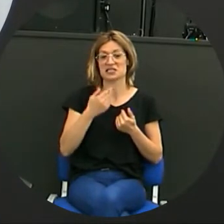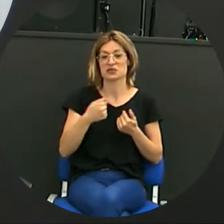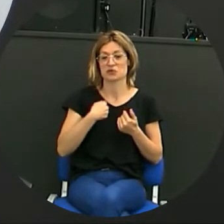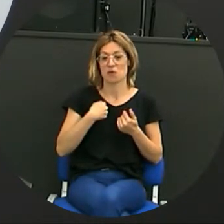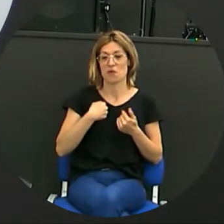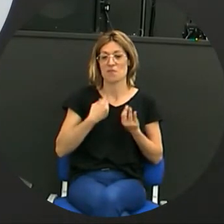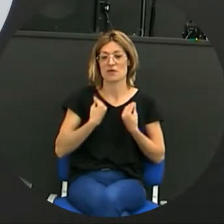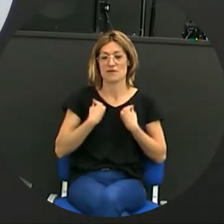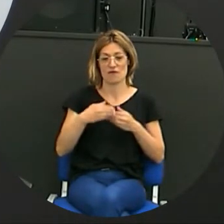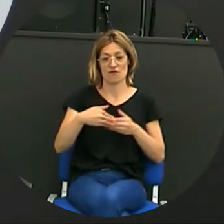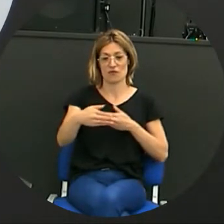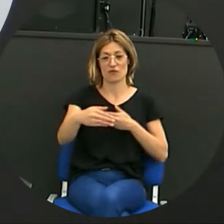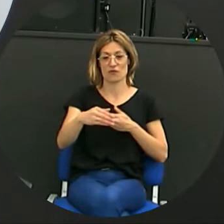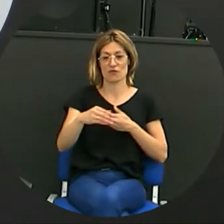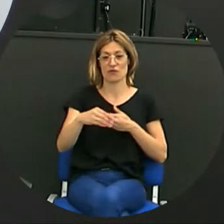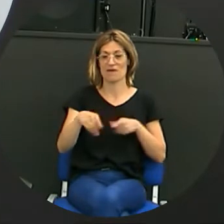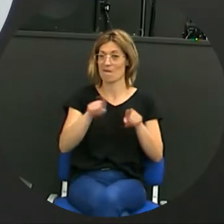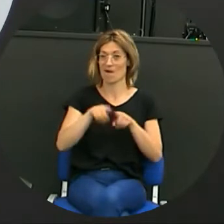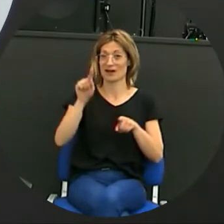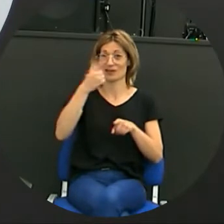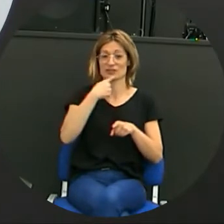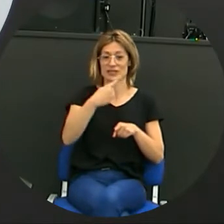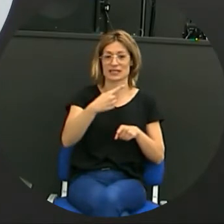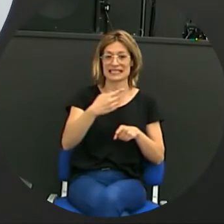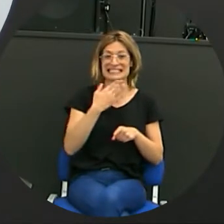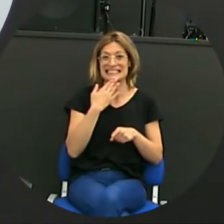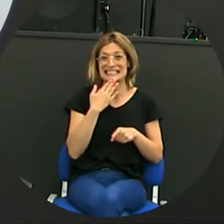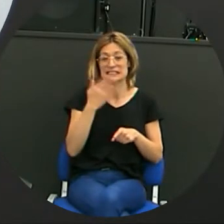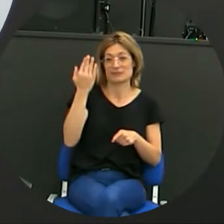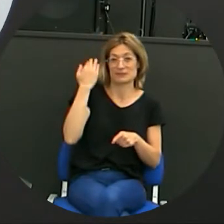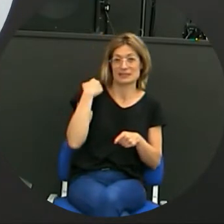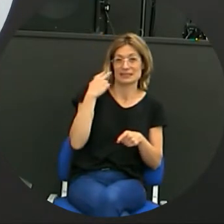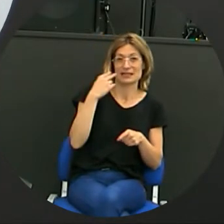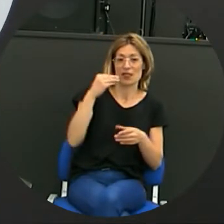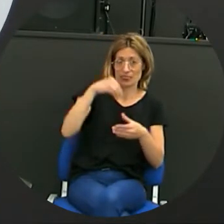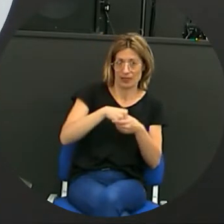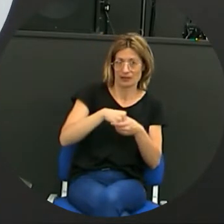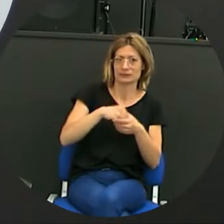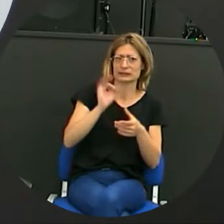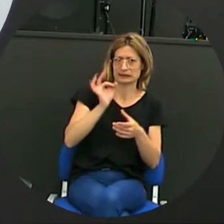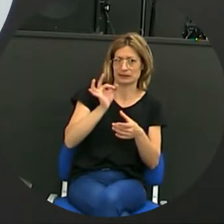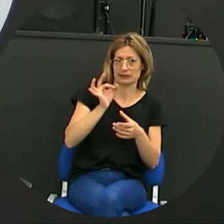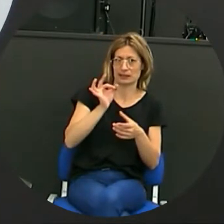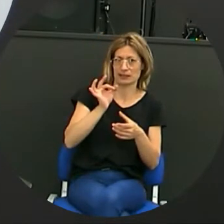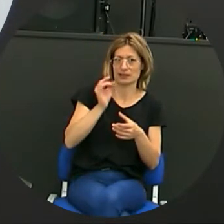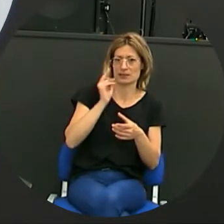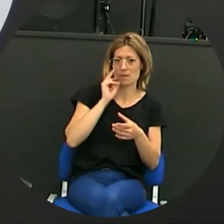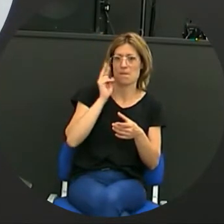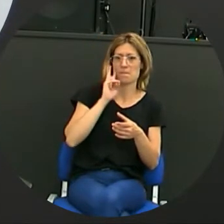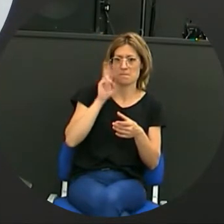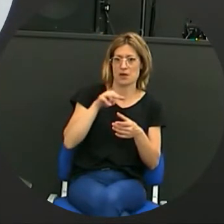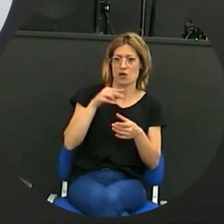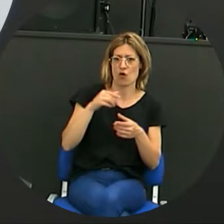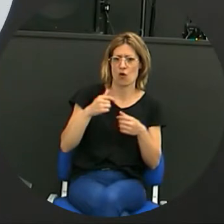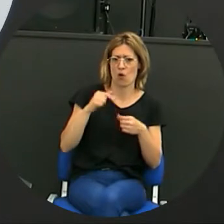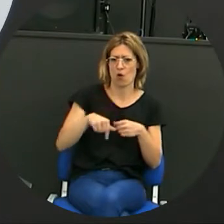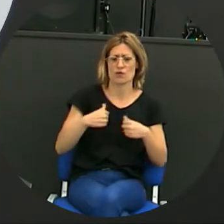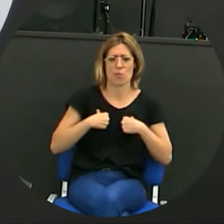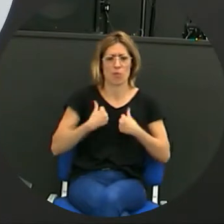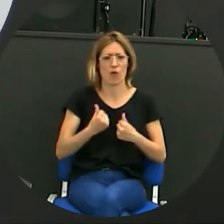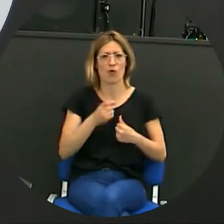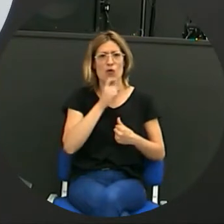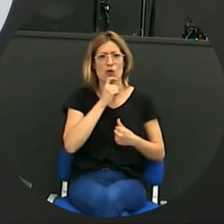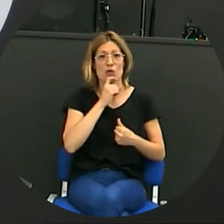manda, si veo la realidad del pasado dentro de la verdad, hoy podré comenzar con